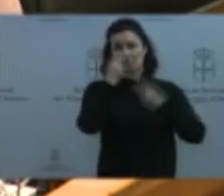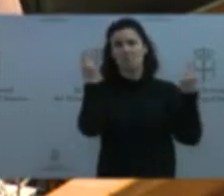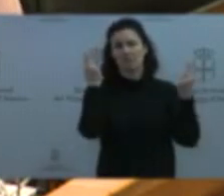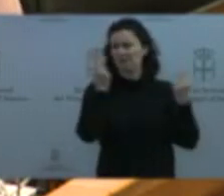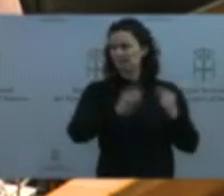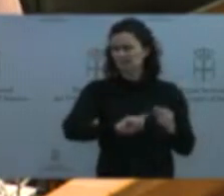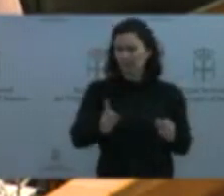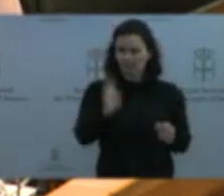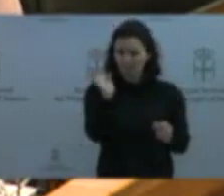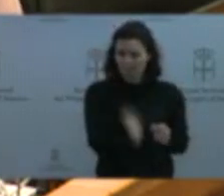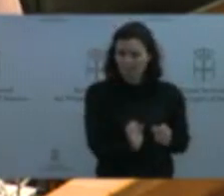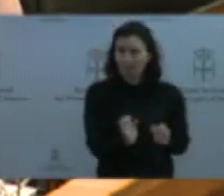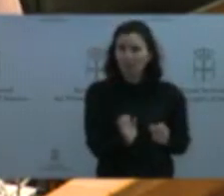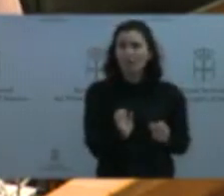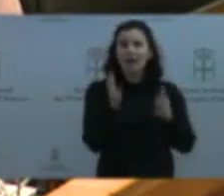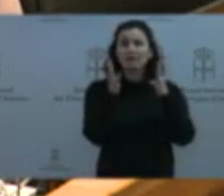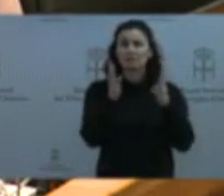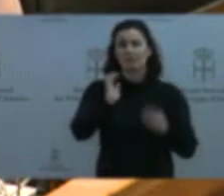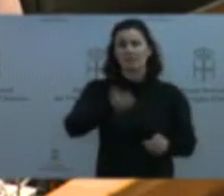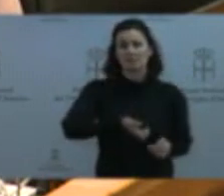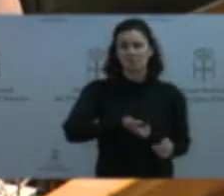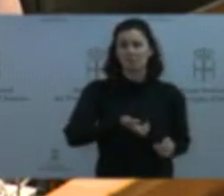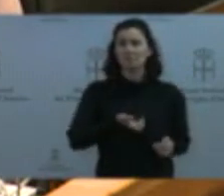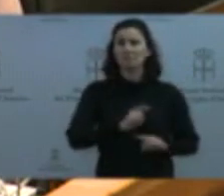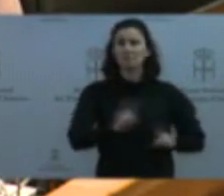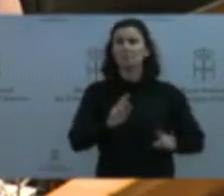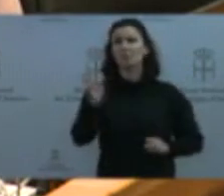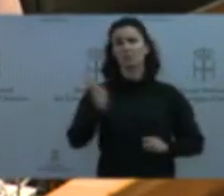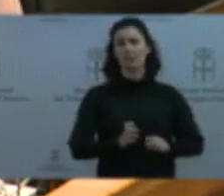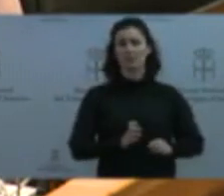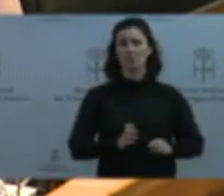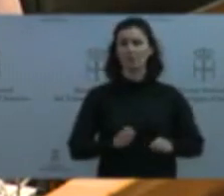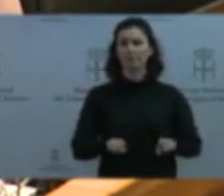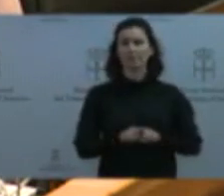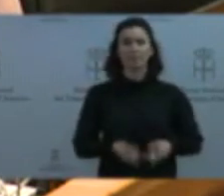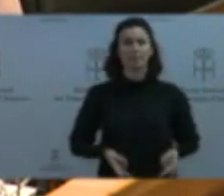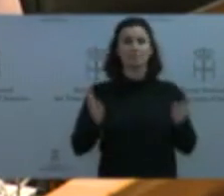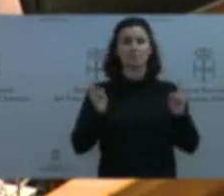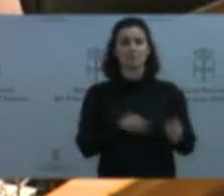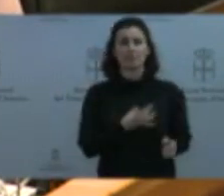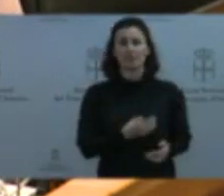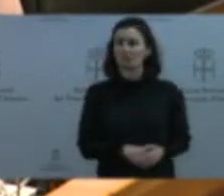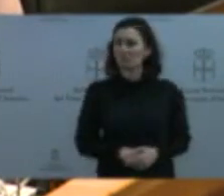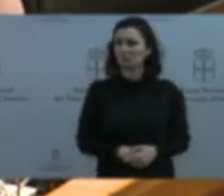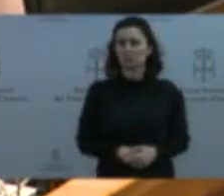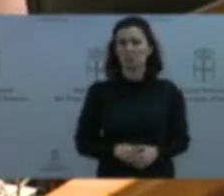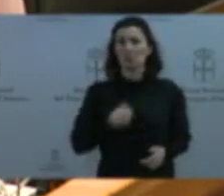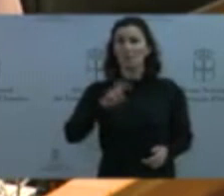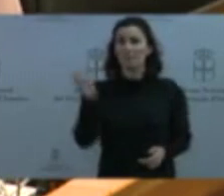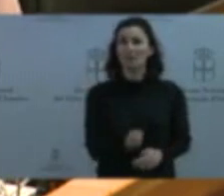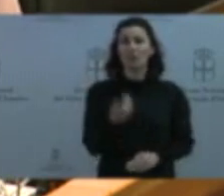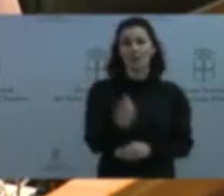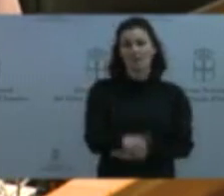ayuntamientos, ni tampoco venimos de los aparatos de las liberaciones sindicales. Nosotros llegamos aquí desde la calle y vinimos para cambiar las